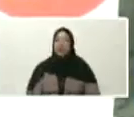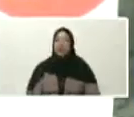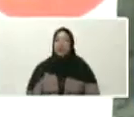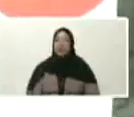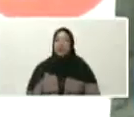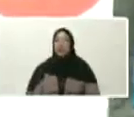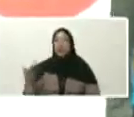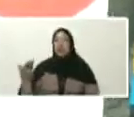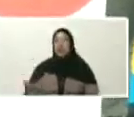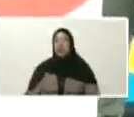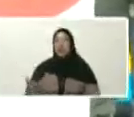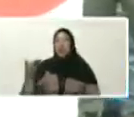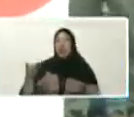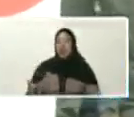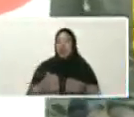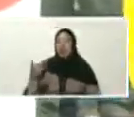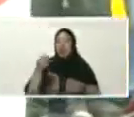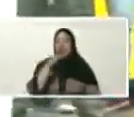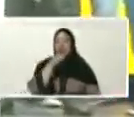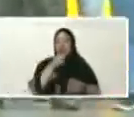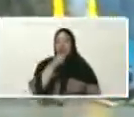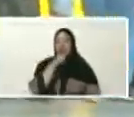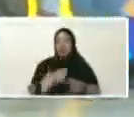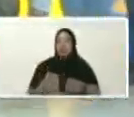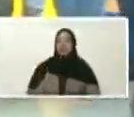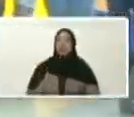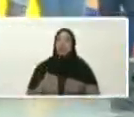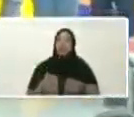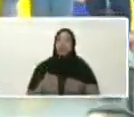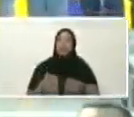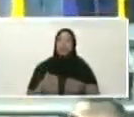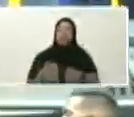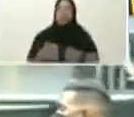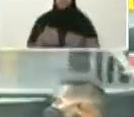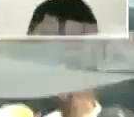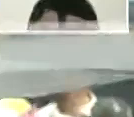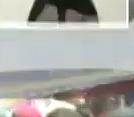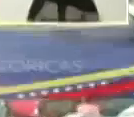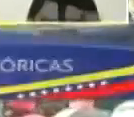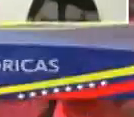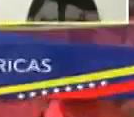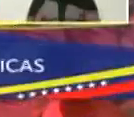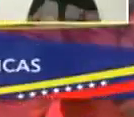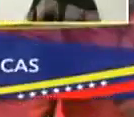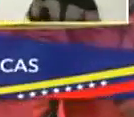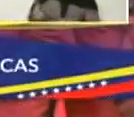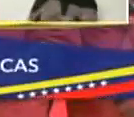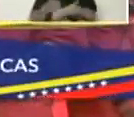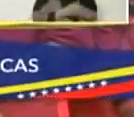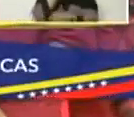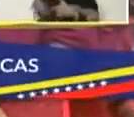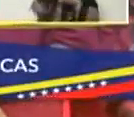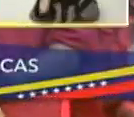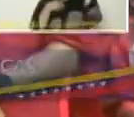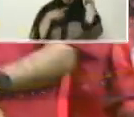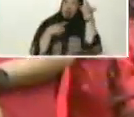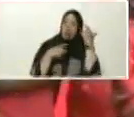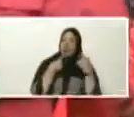Es muy importante lo que dice Greila. Aquí tenemos, fíjense ustedes lo que decía nuestro comandante Chávez.